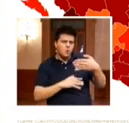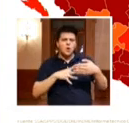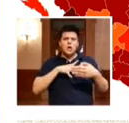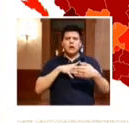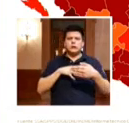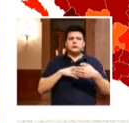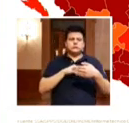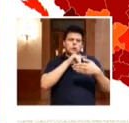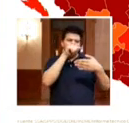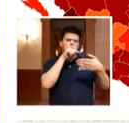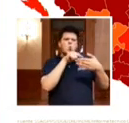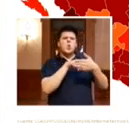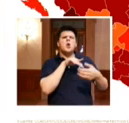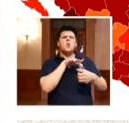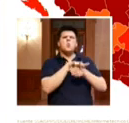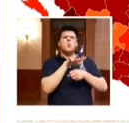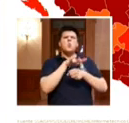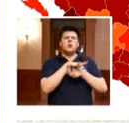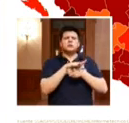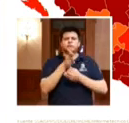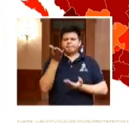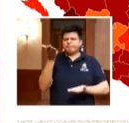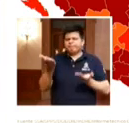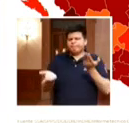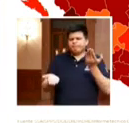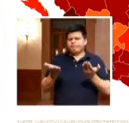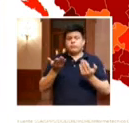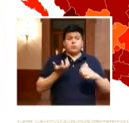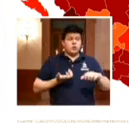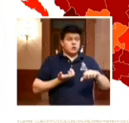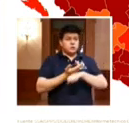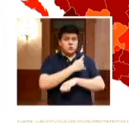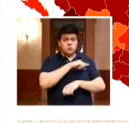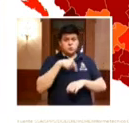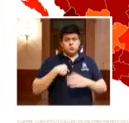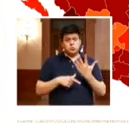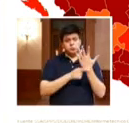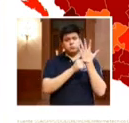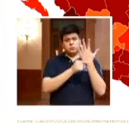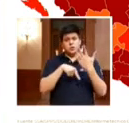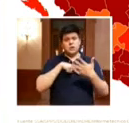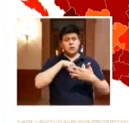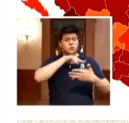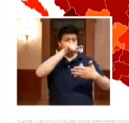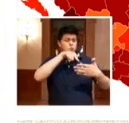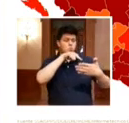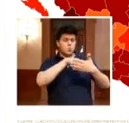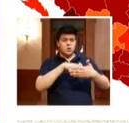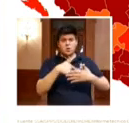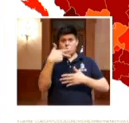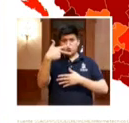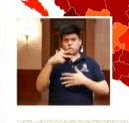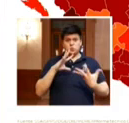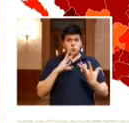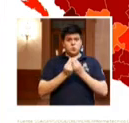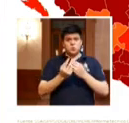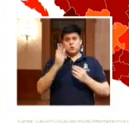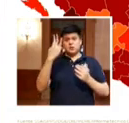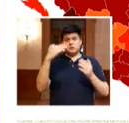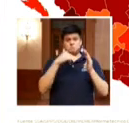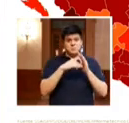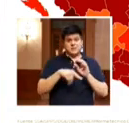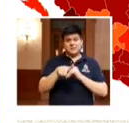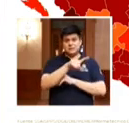resto de la República? Con las cifras del Estado, Nuevo León está en el lugar número 8 con